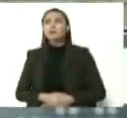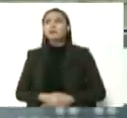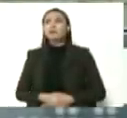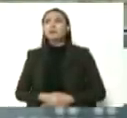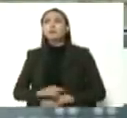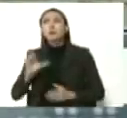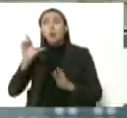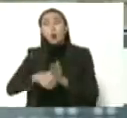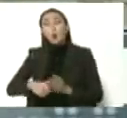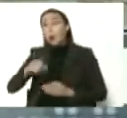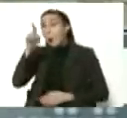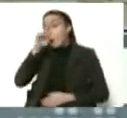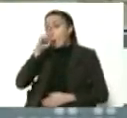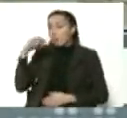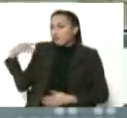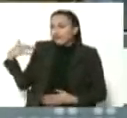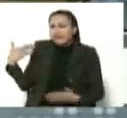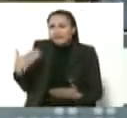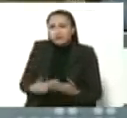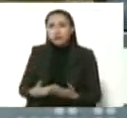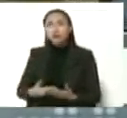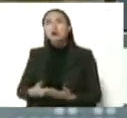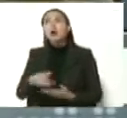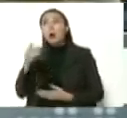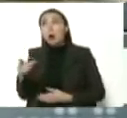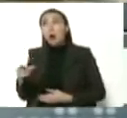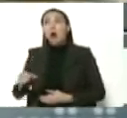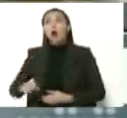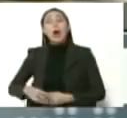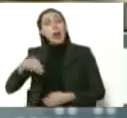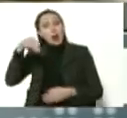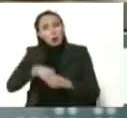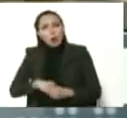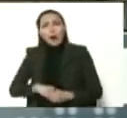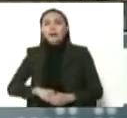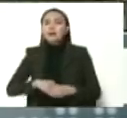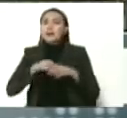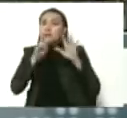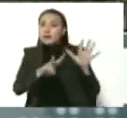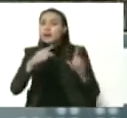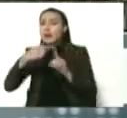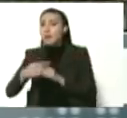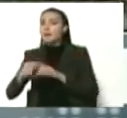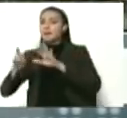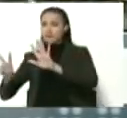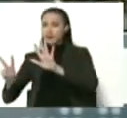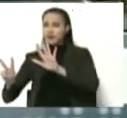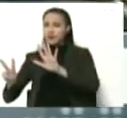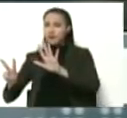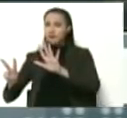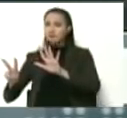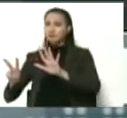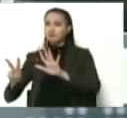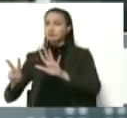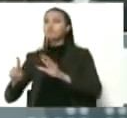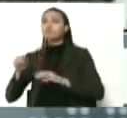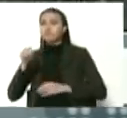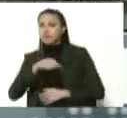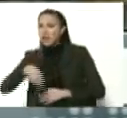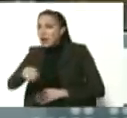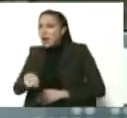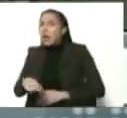luego de un año las cuarentenas del 7+7 venezolano son